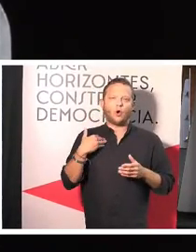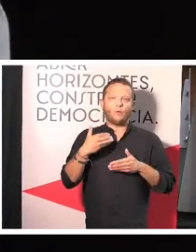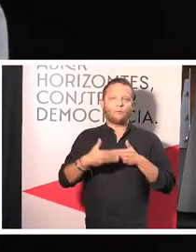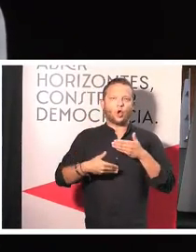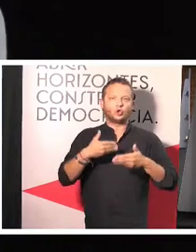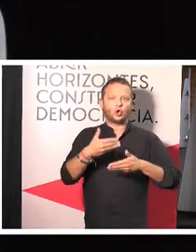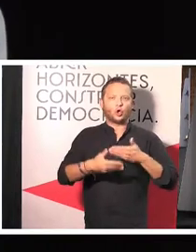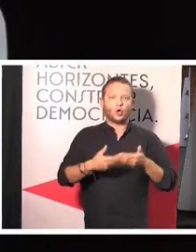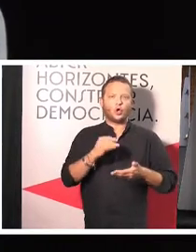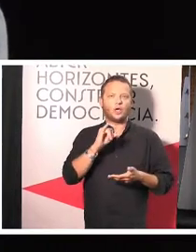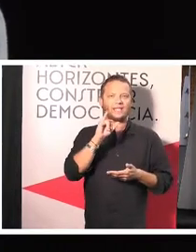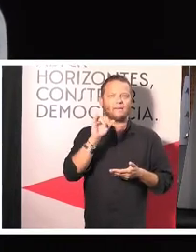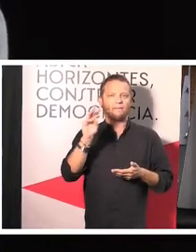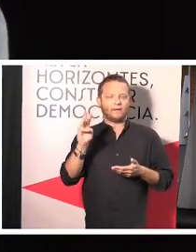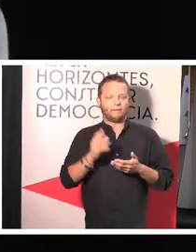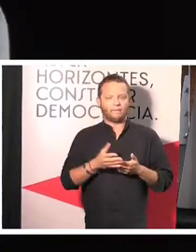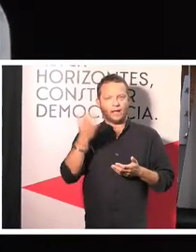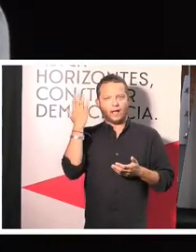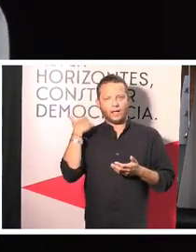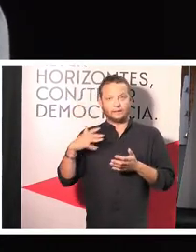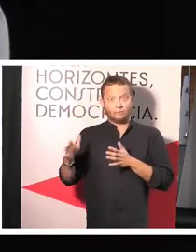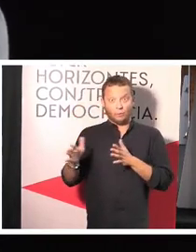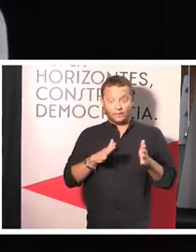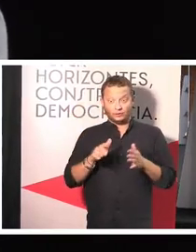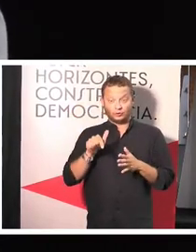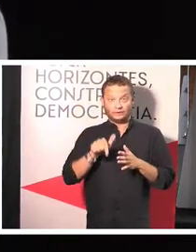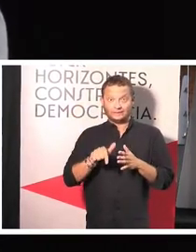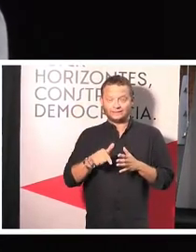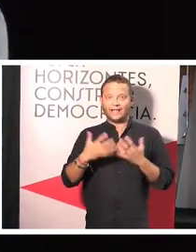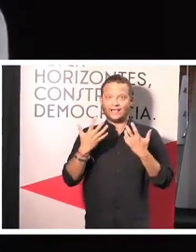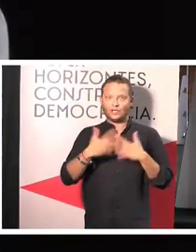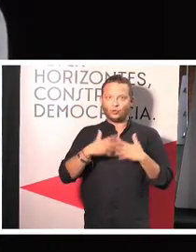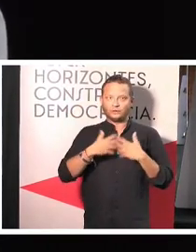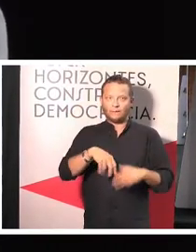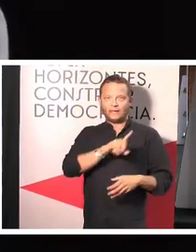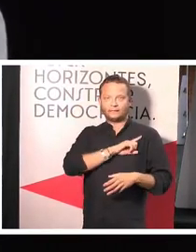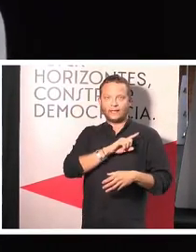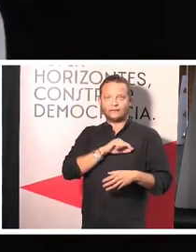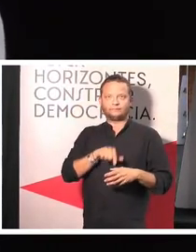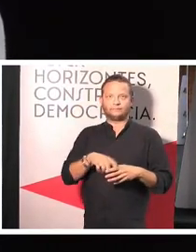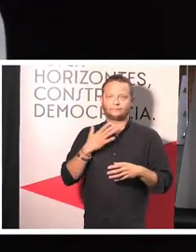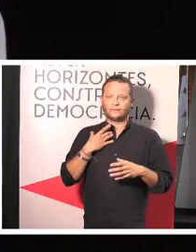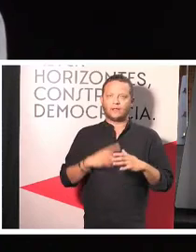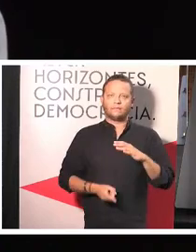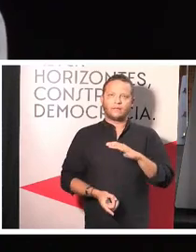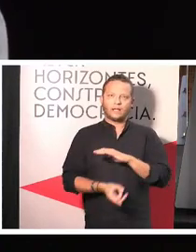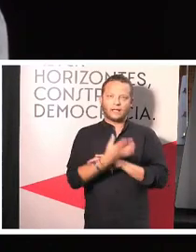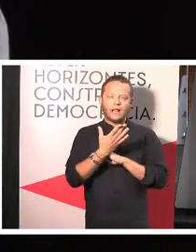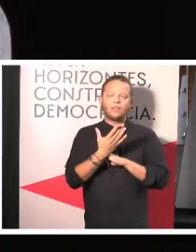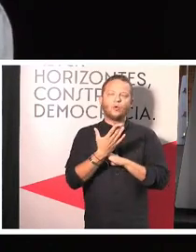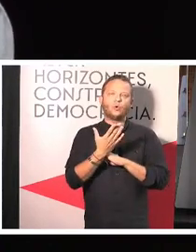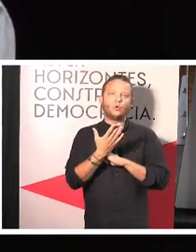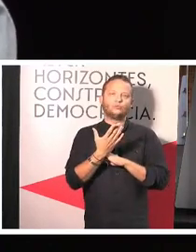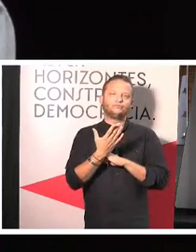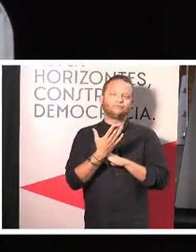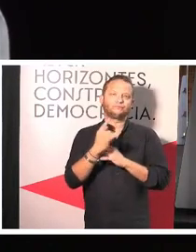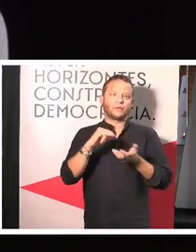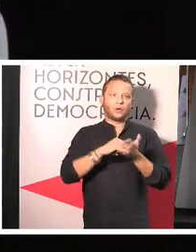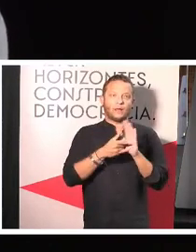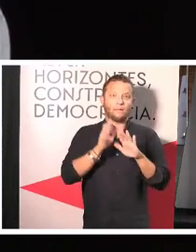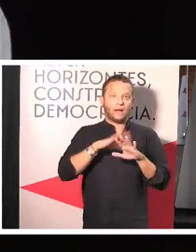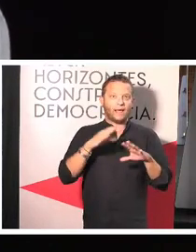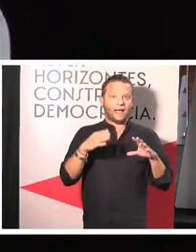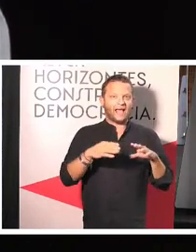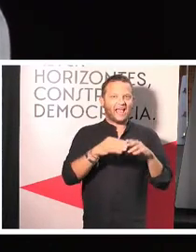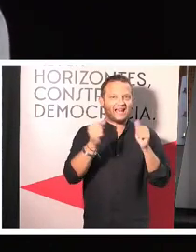OIP. En aquel momento, esa industria militar había desarrollado esta tecnología con la intención de